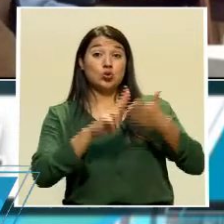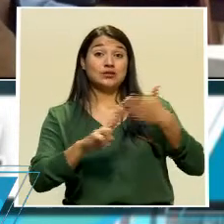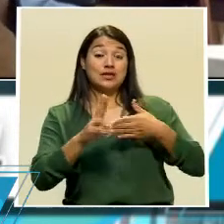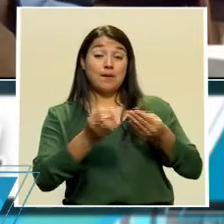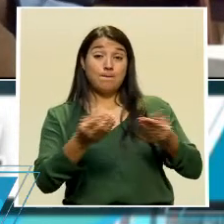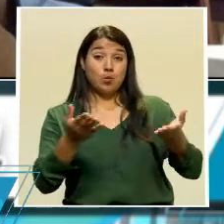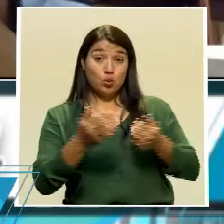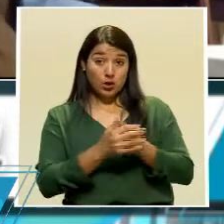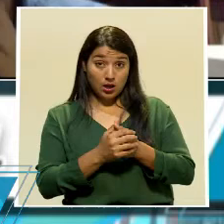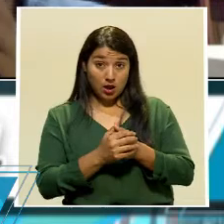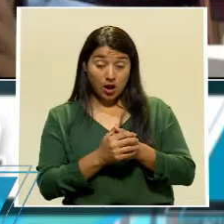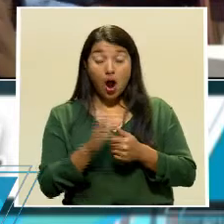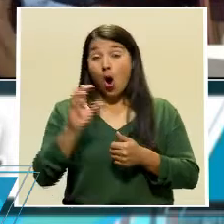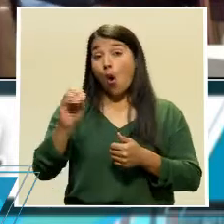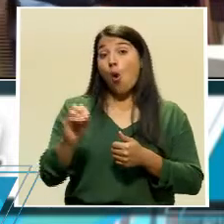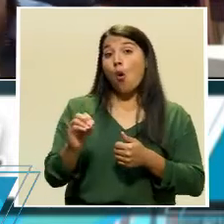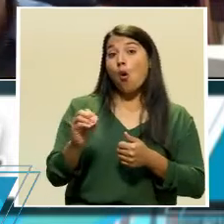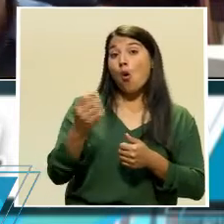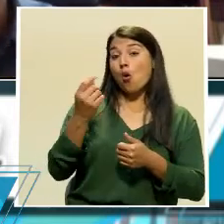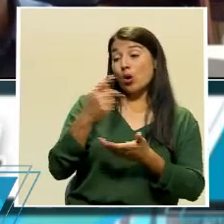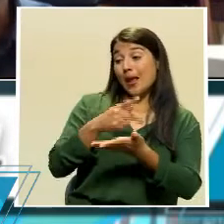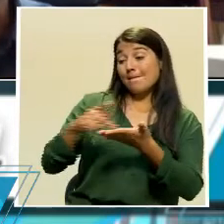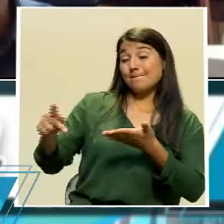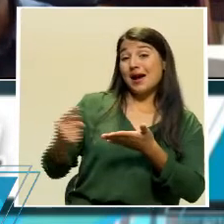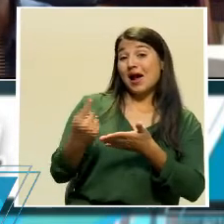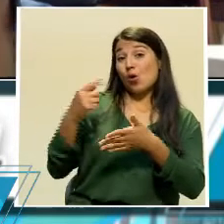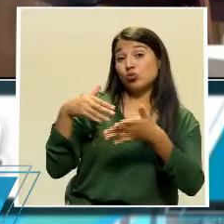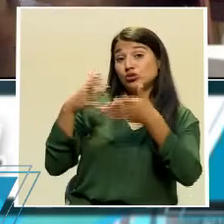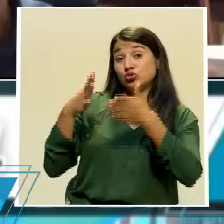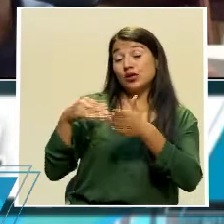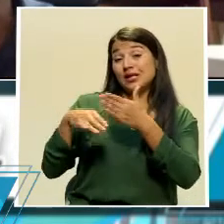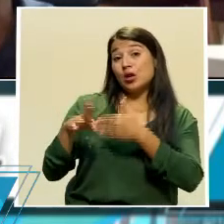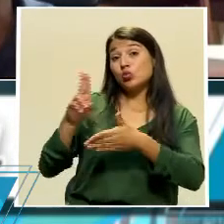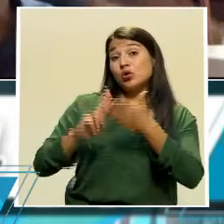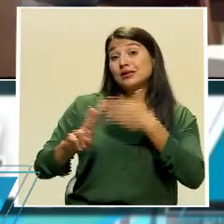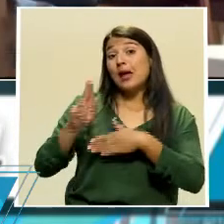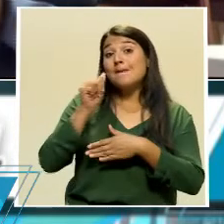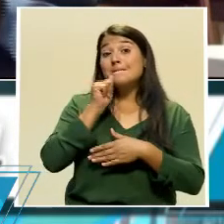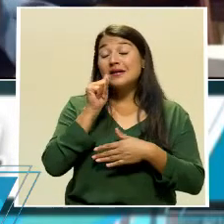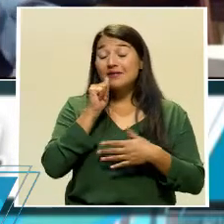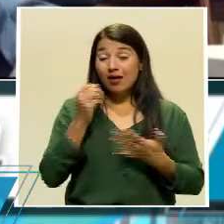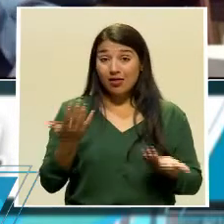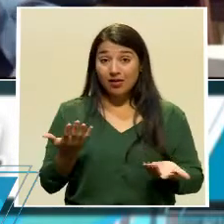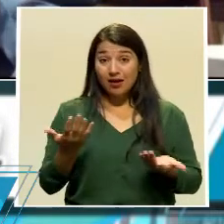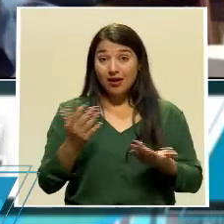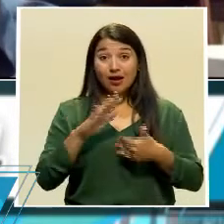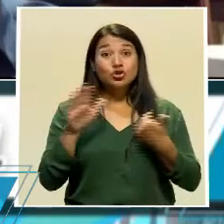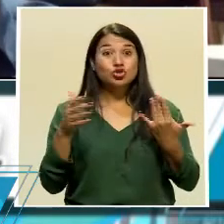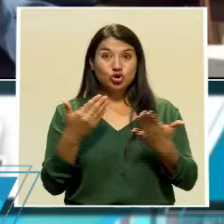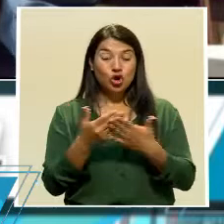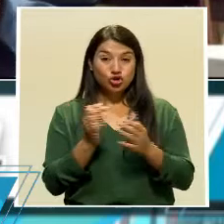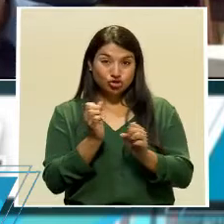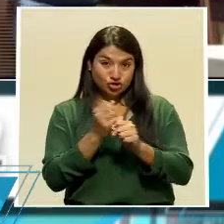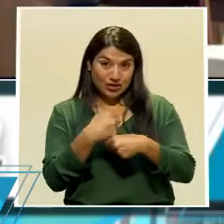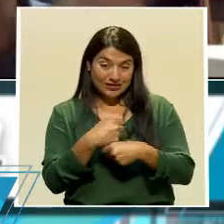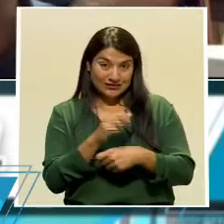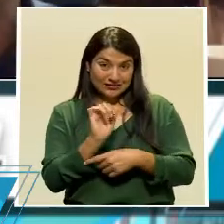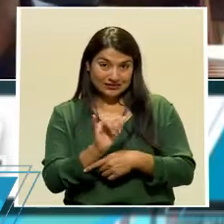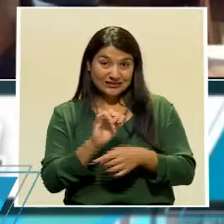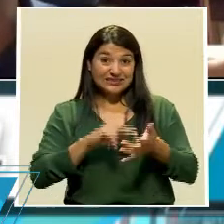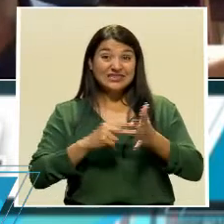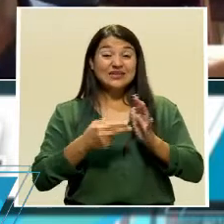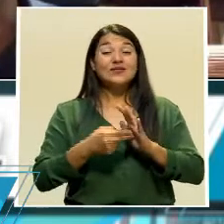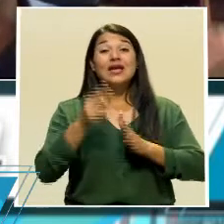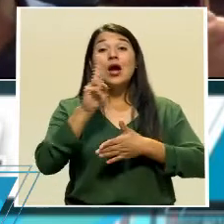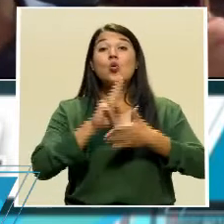pública o lo que vaya a pagar un estudiante de una universidad privada, ¿verdad? Todo se hace en esa transferencia. O sea que las universidades